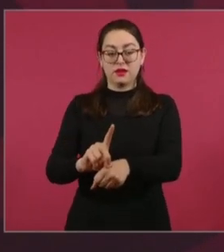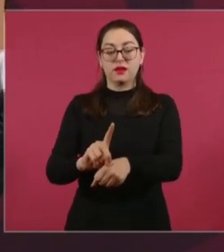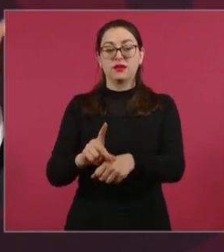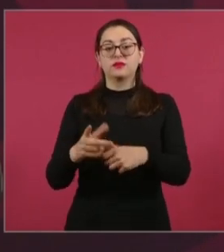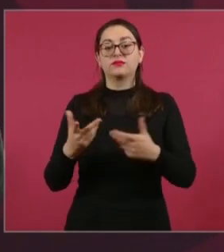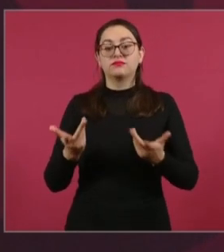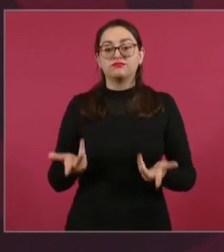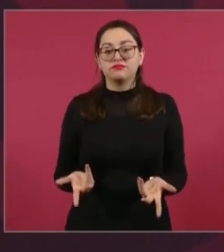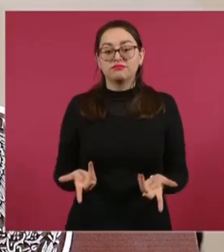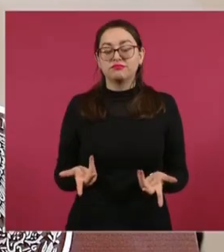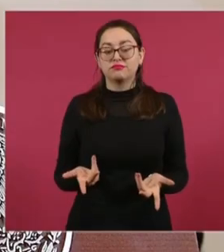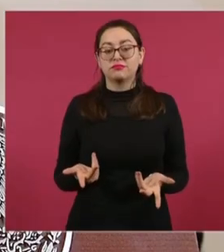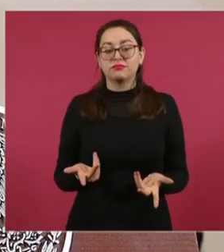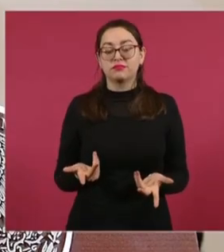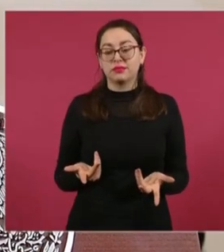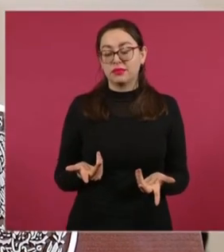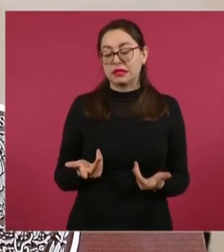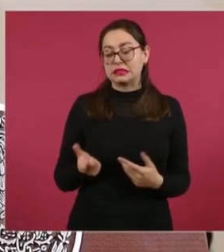el domingo